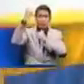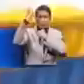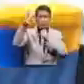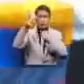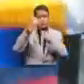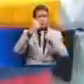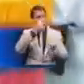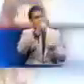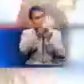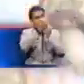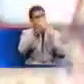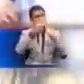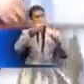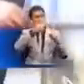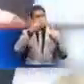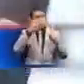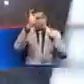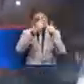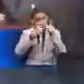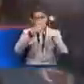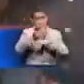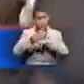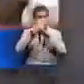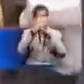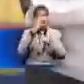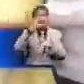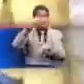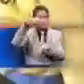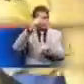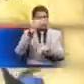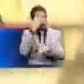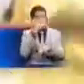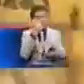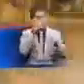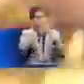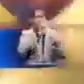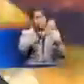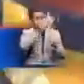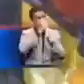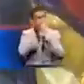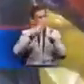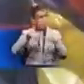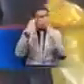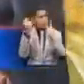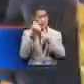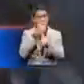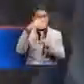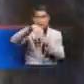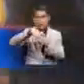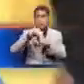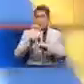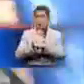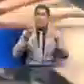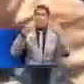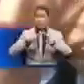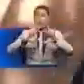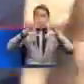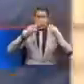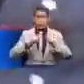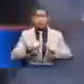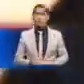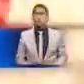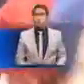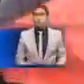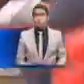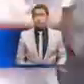fiscal general del Estado, Diana Salazar, para impulsar su trabajo en contra del crimen organizado y la corrupción en nuestro país.